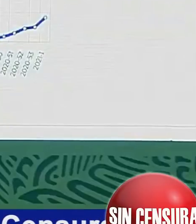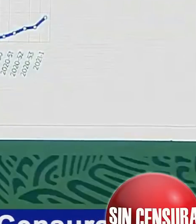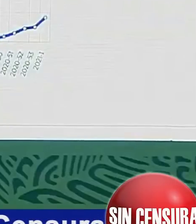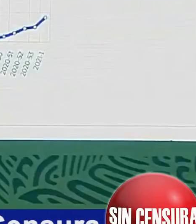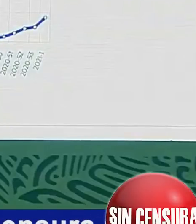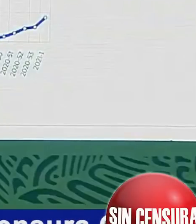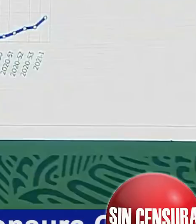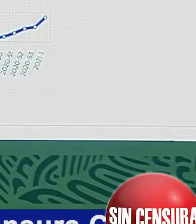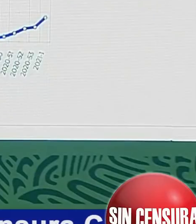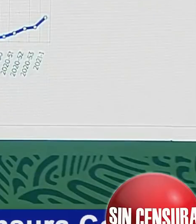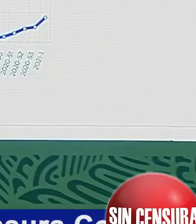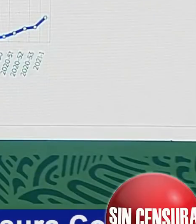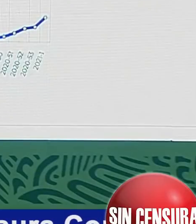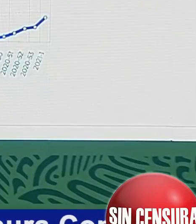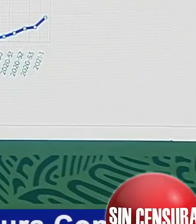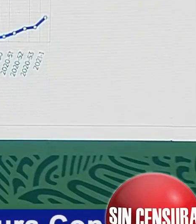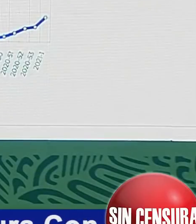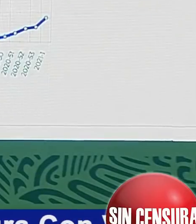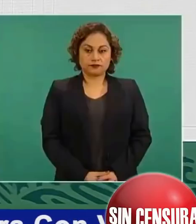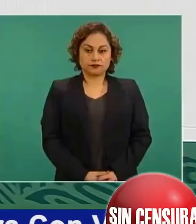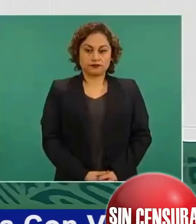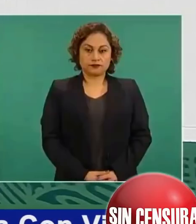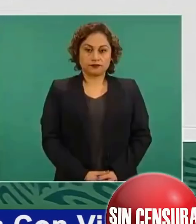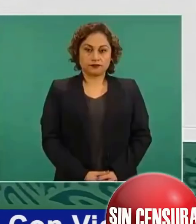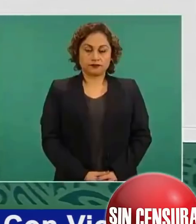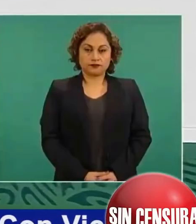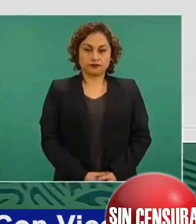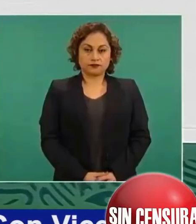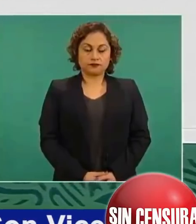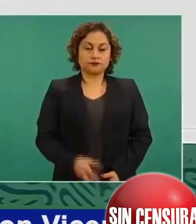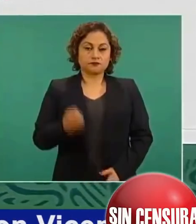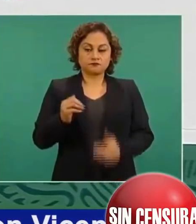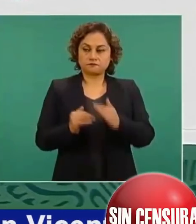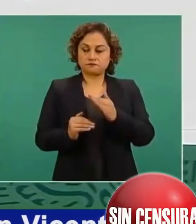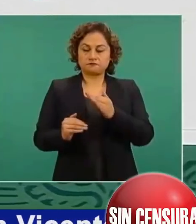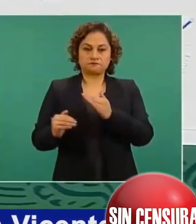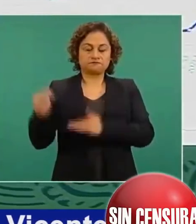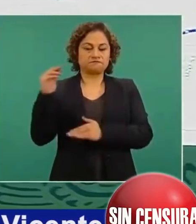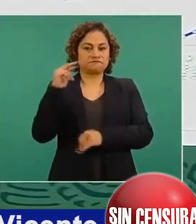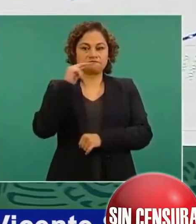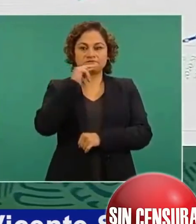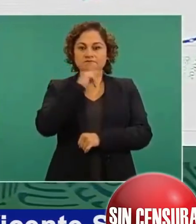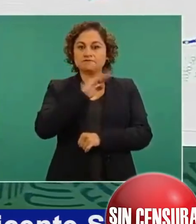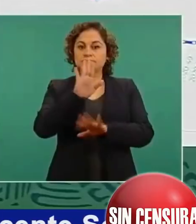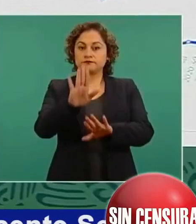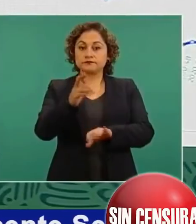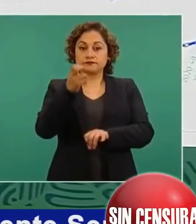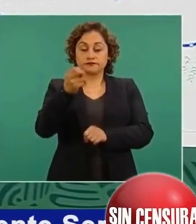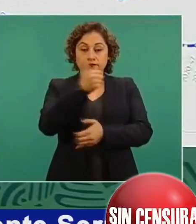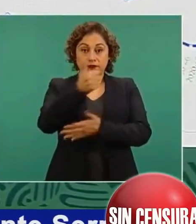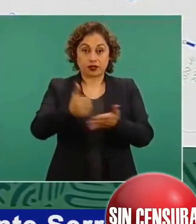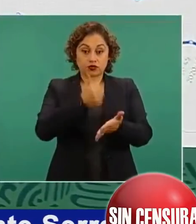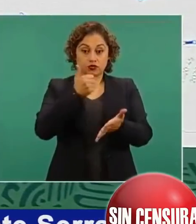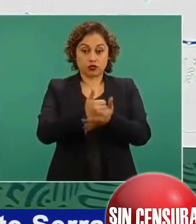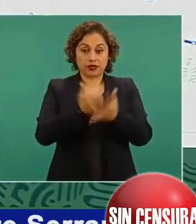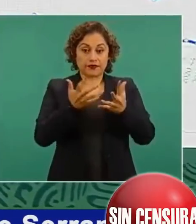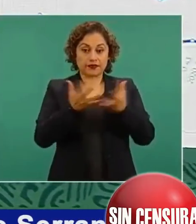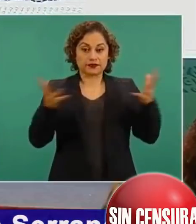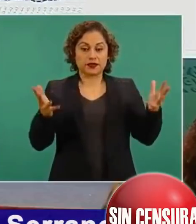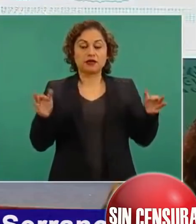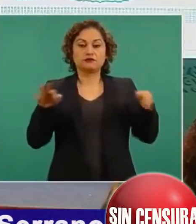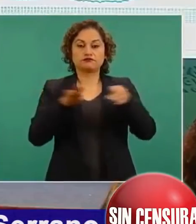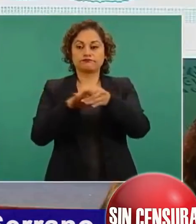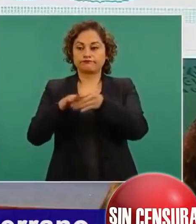pero concretamente desde el invierno empezó a subir muy rápidamente. Parte de la megalópolis pasó también a semáforo